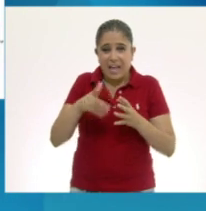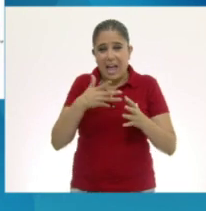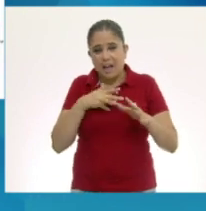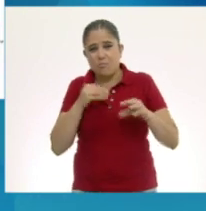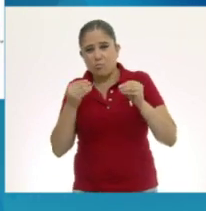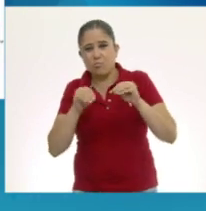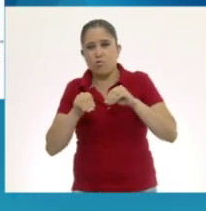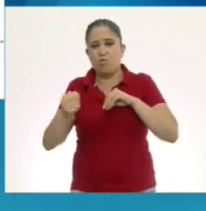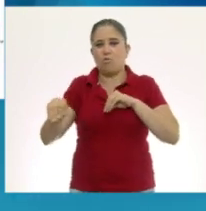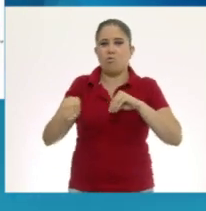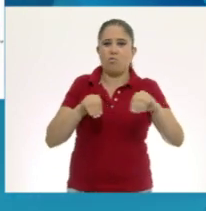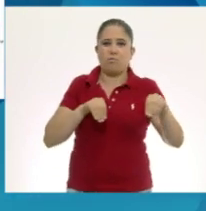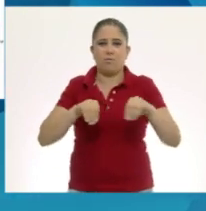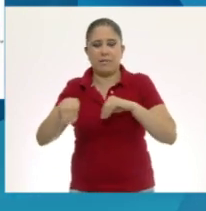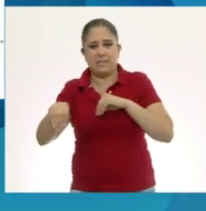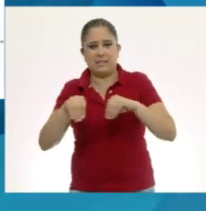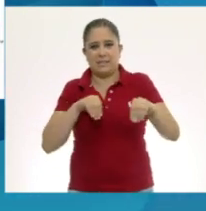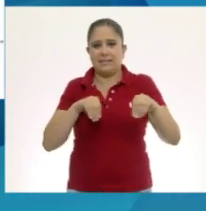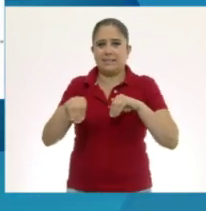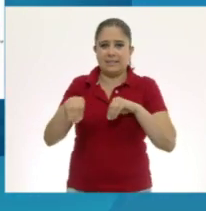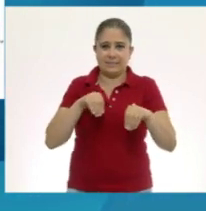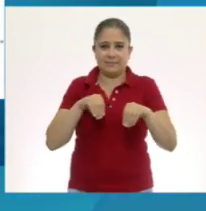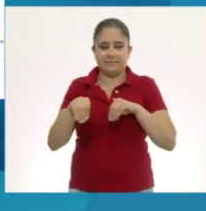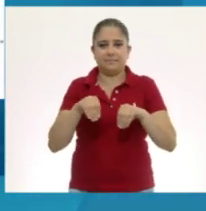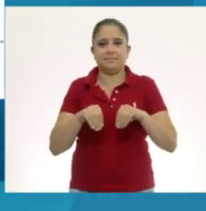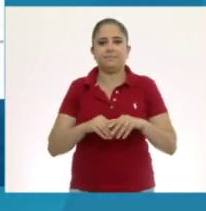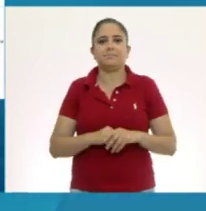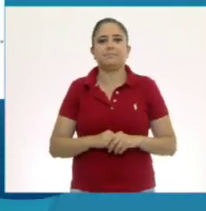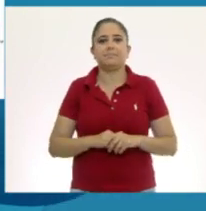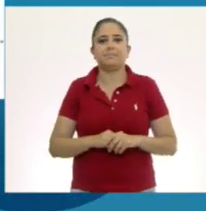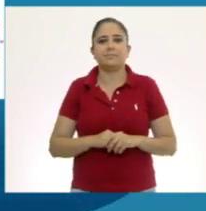moviendo. Para